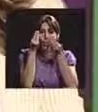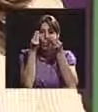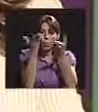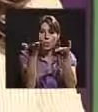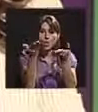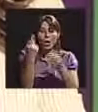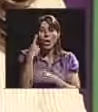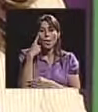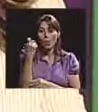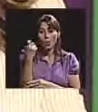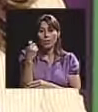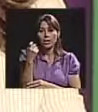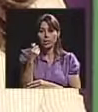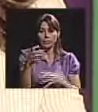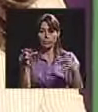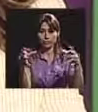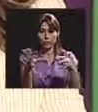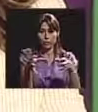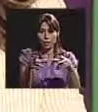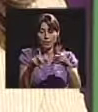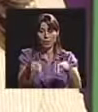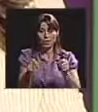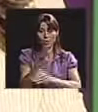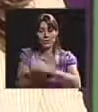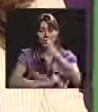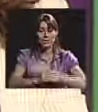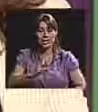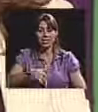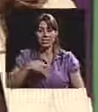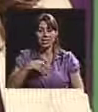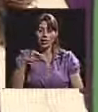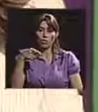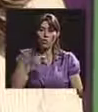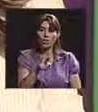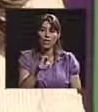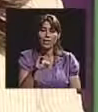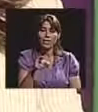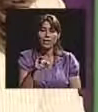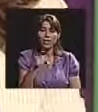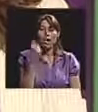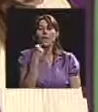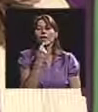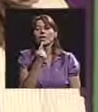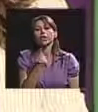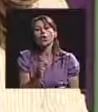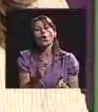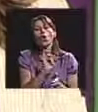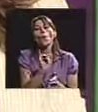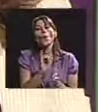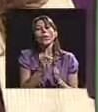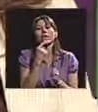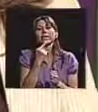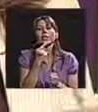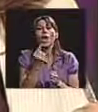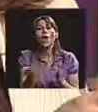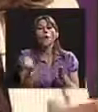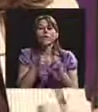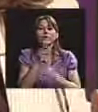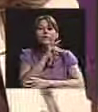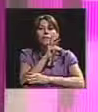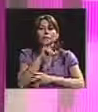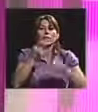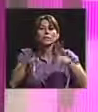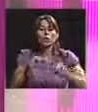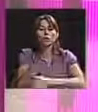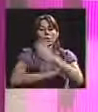razón de las personas con discapacidad se sintieron ofendidas por decir eso es como retroceder a volver a decir somos enfermos. No queremos